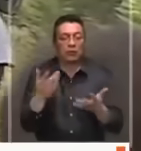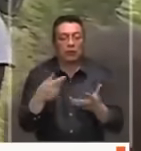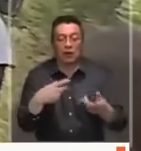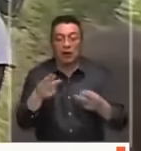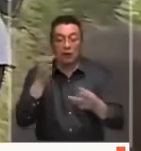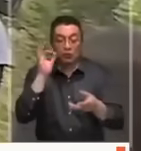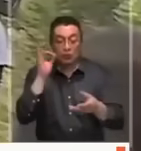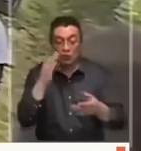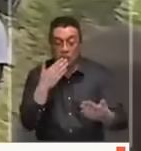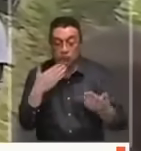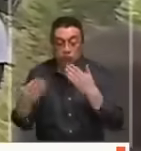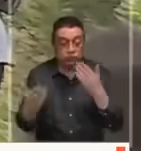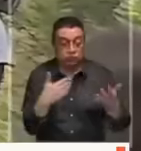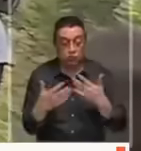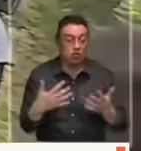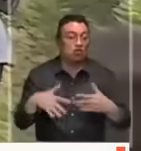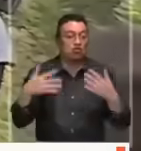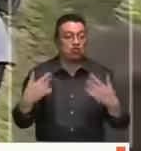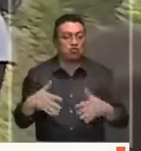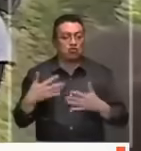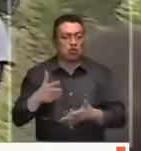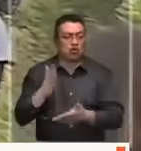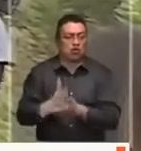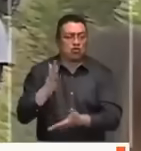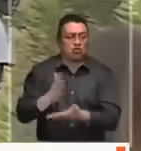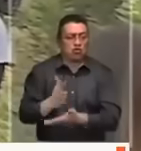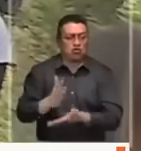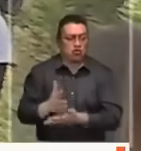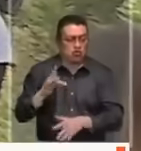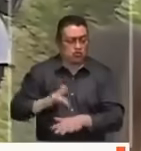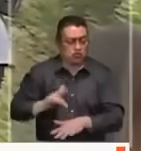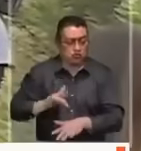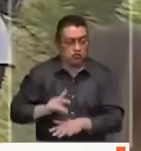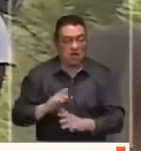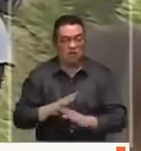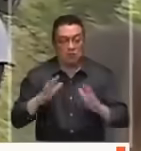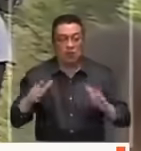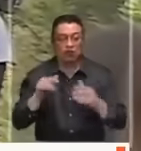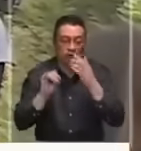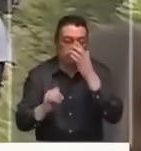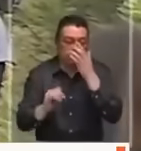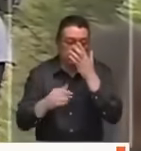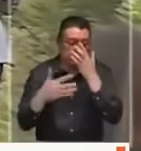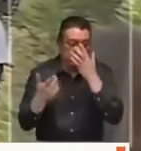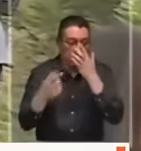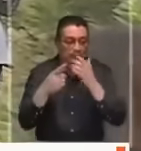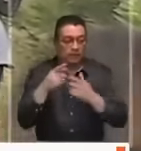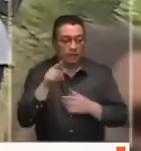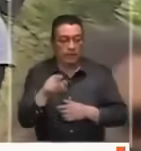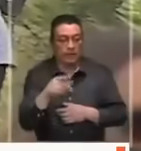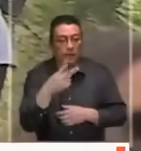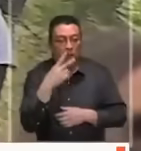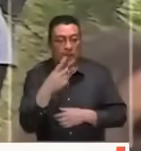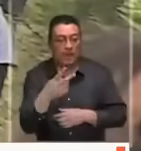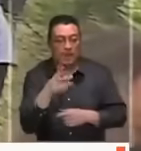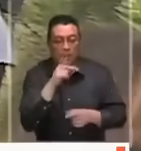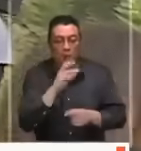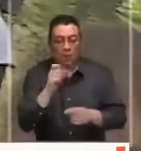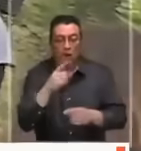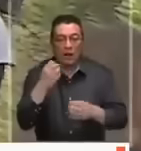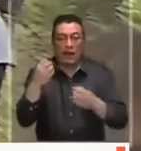bilateral era de terror. No, intransigente. Sí. Examen de grado, parecía. No. Y había que entregarle la minuta antes. Les habían puesto como